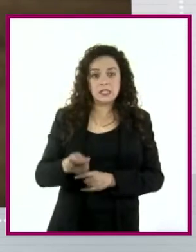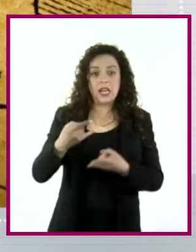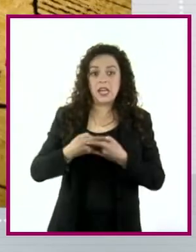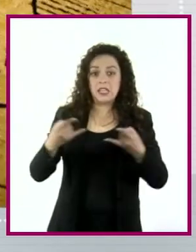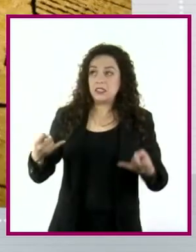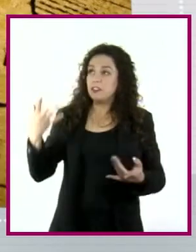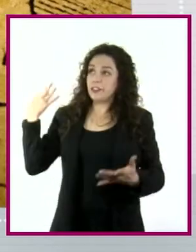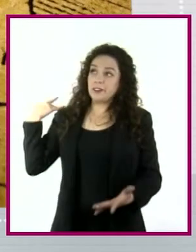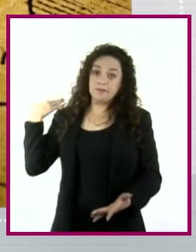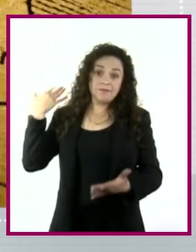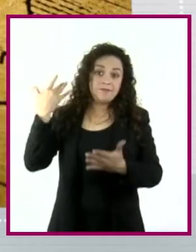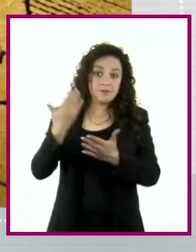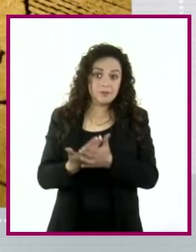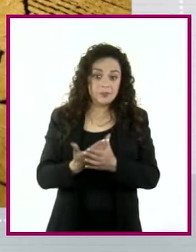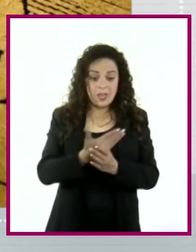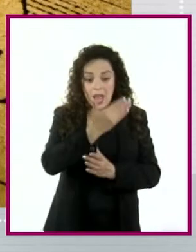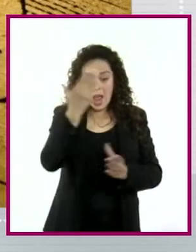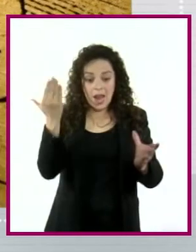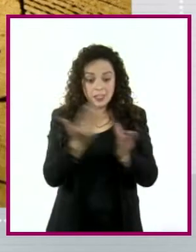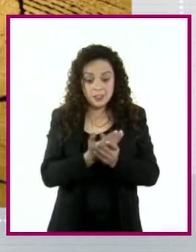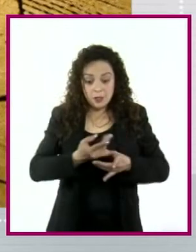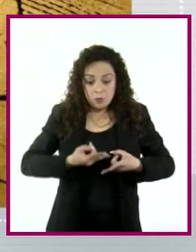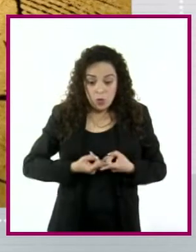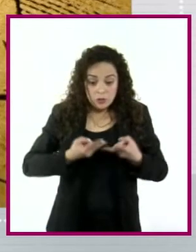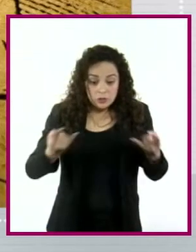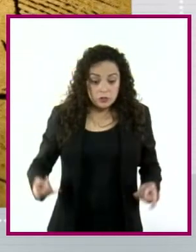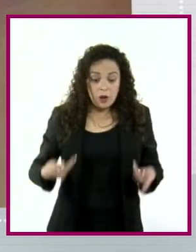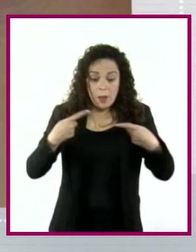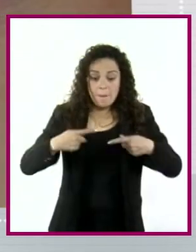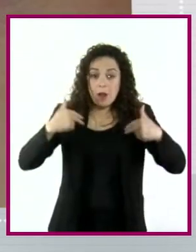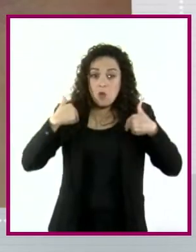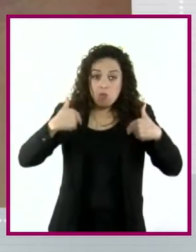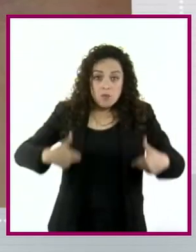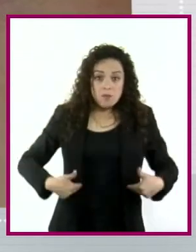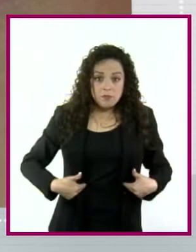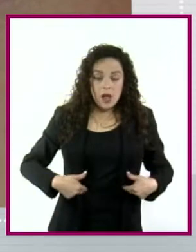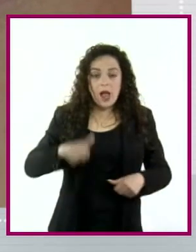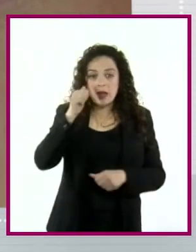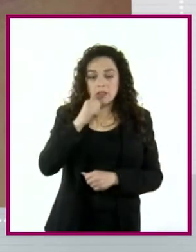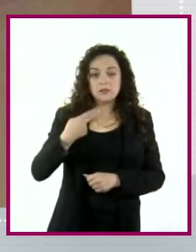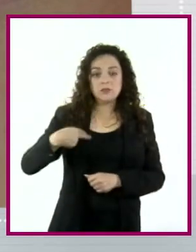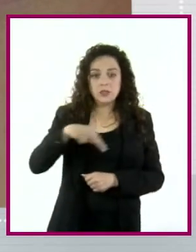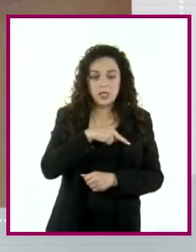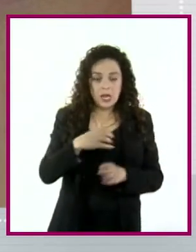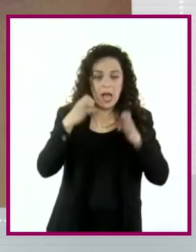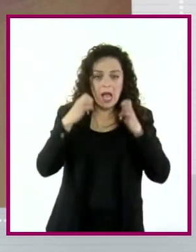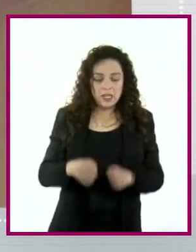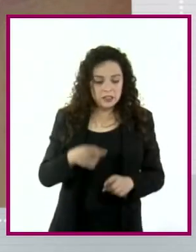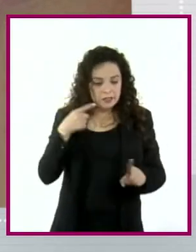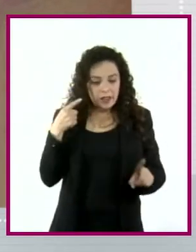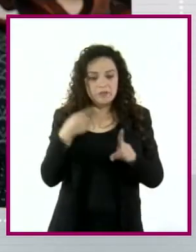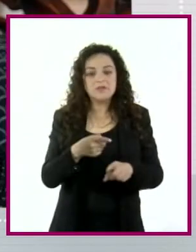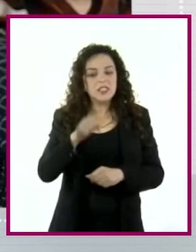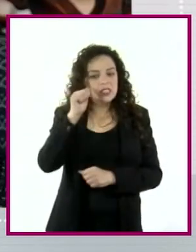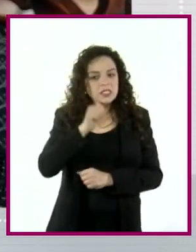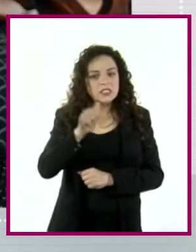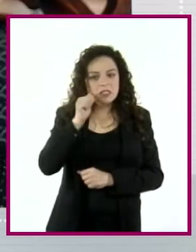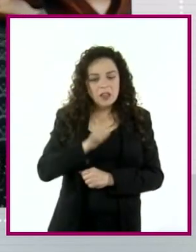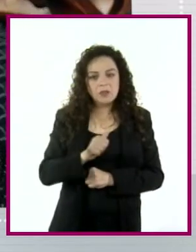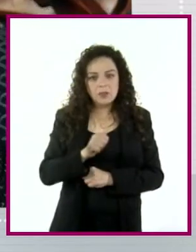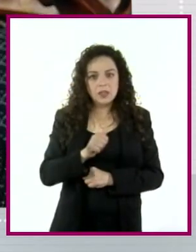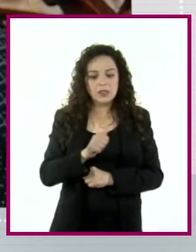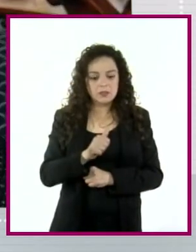decir que en los archivos históricos de la humanidad hemos estado siempre presentes las personas trans. Hemos